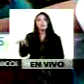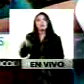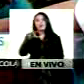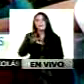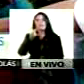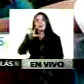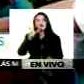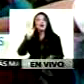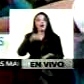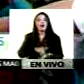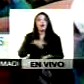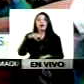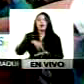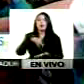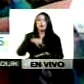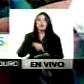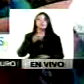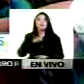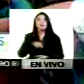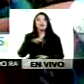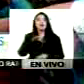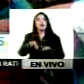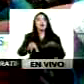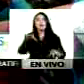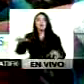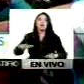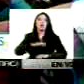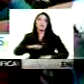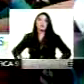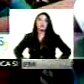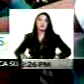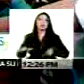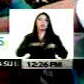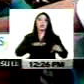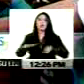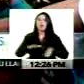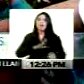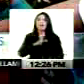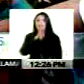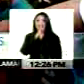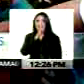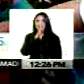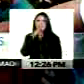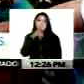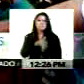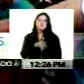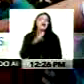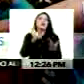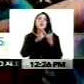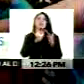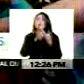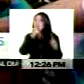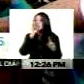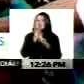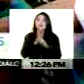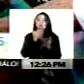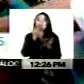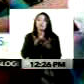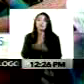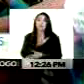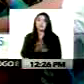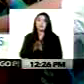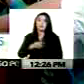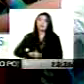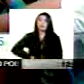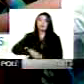los estados industrializados del país, como Aragua, como Carabobo, también en los estados llaneros, como Portuguesa, Cojedes, Barinas, etcétera, para ir al